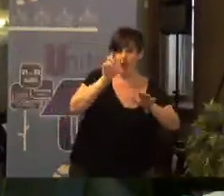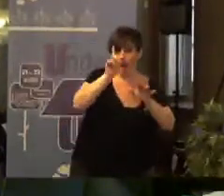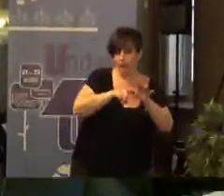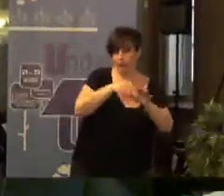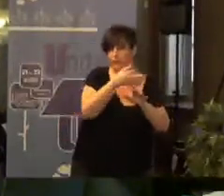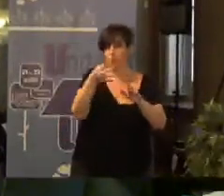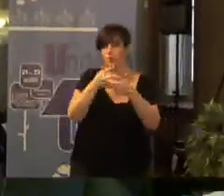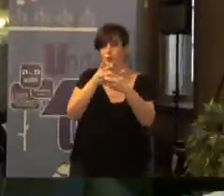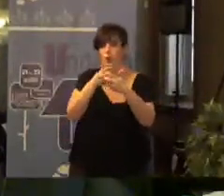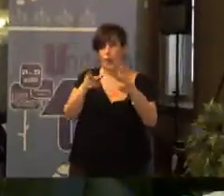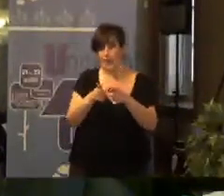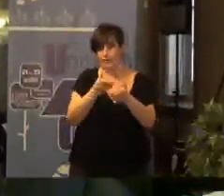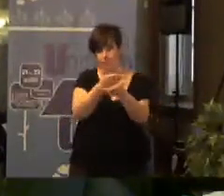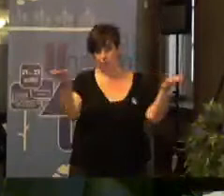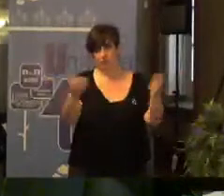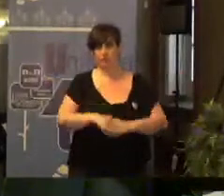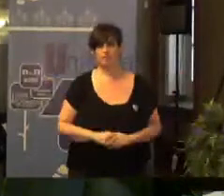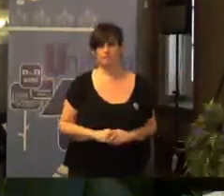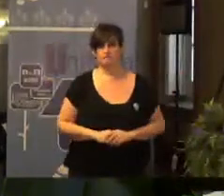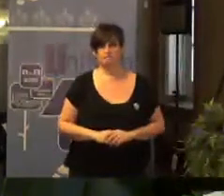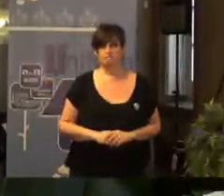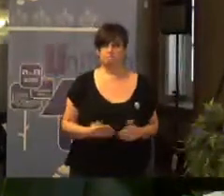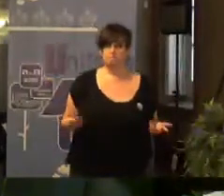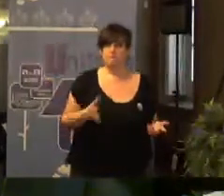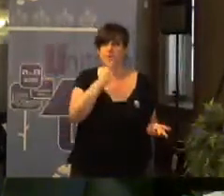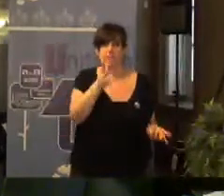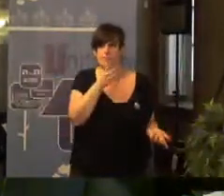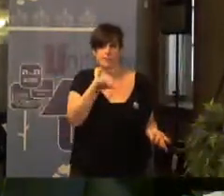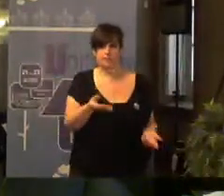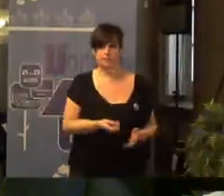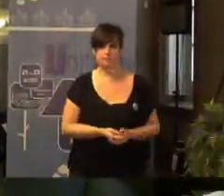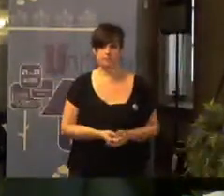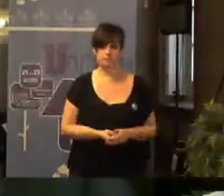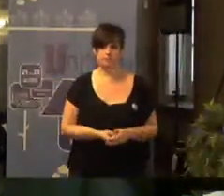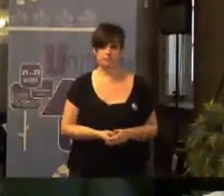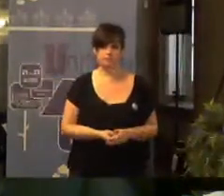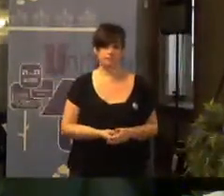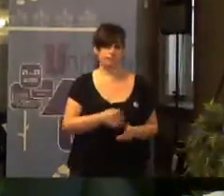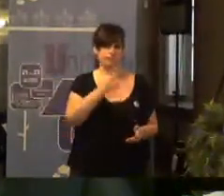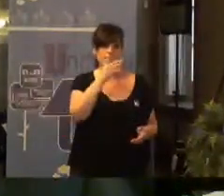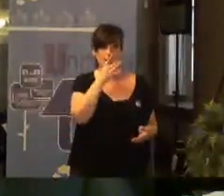social. Por lo tanto, que é o que pasa? Pois agora vou facer...